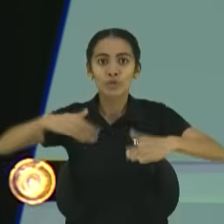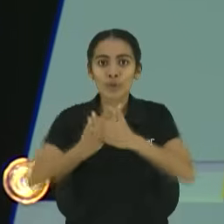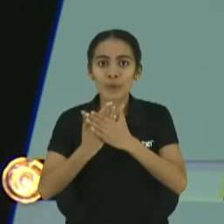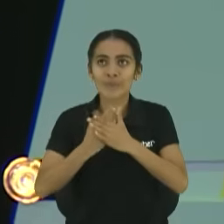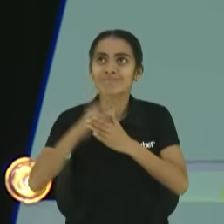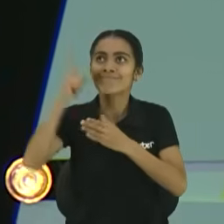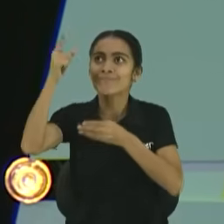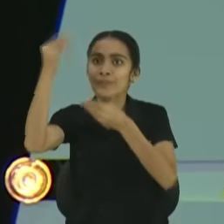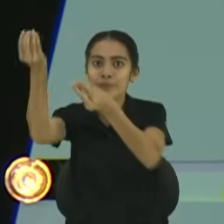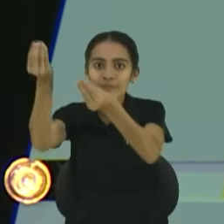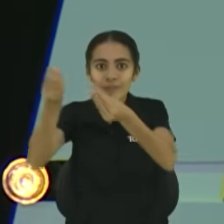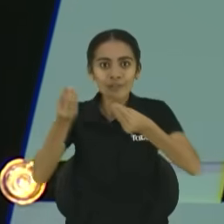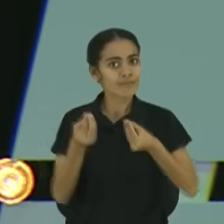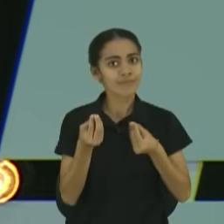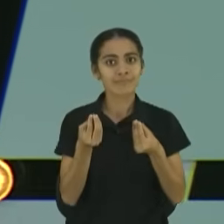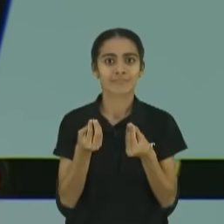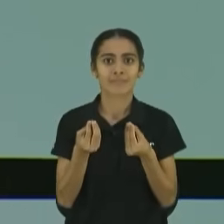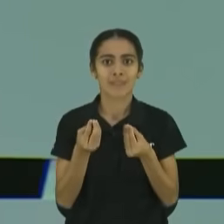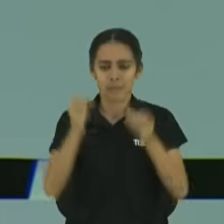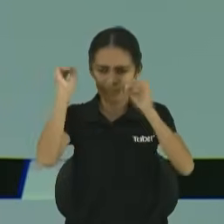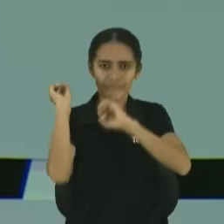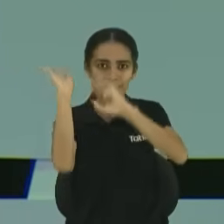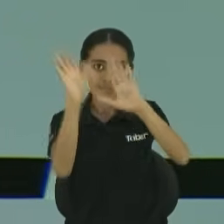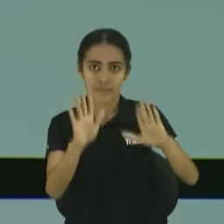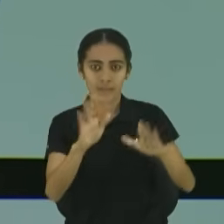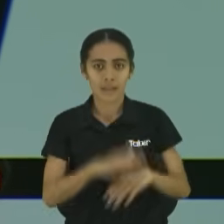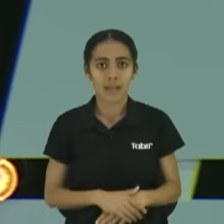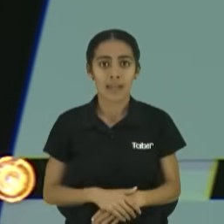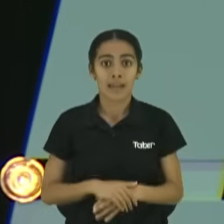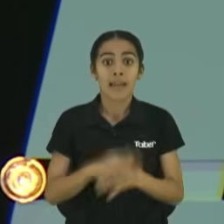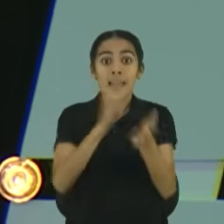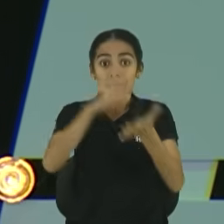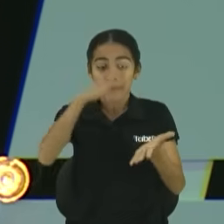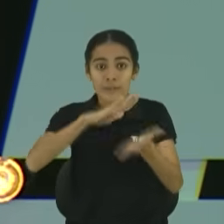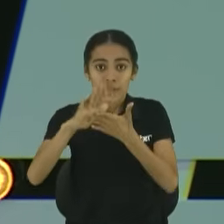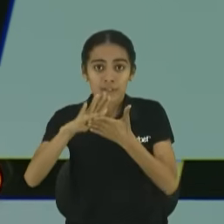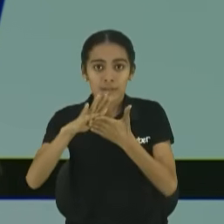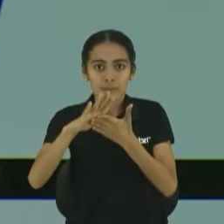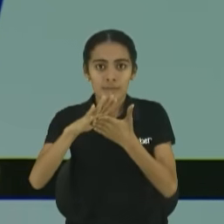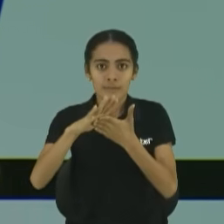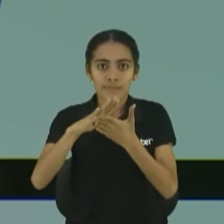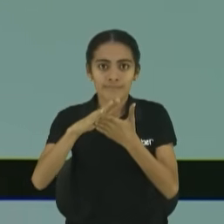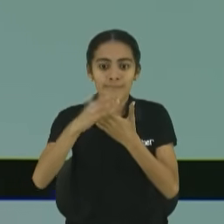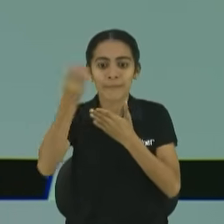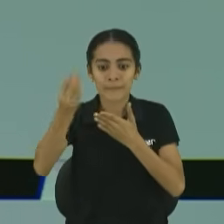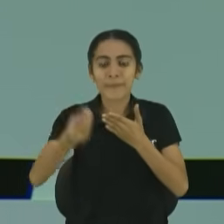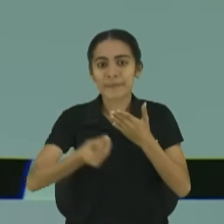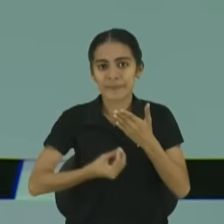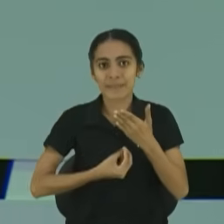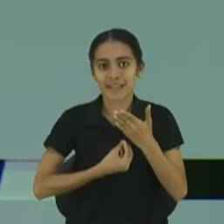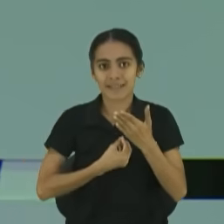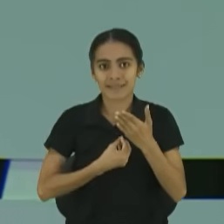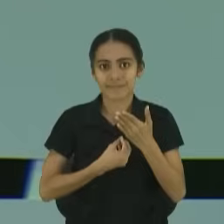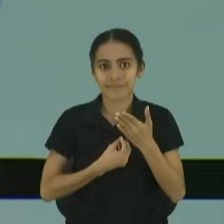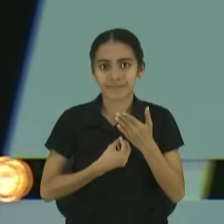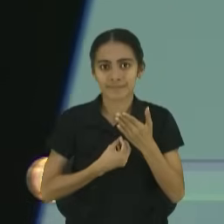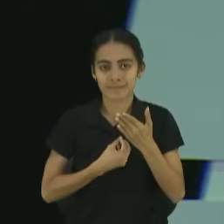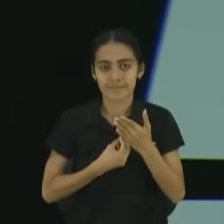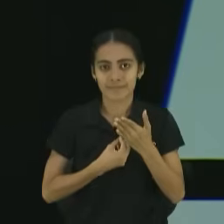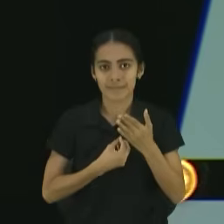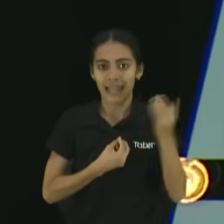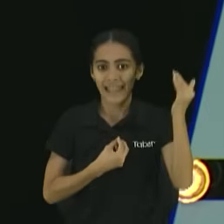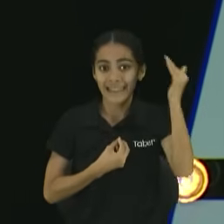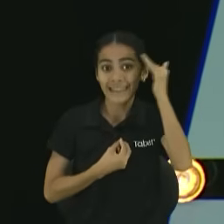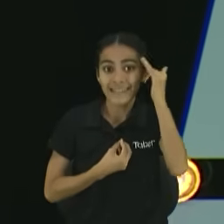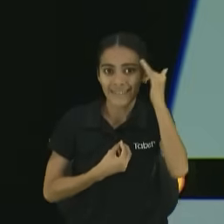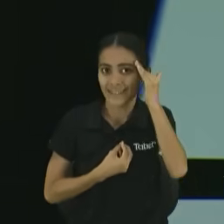Dios. Es una bendición. El Espíritu te va a dar la condición de hacerlo. Si te cuesta reconocerlo, porque a